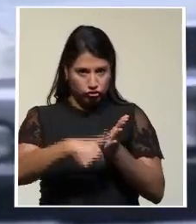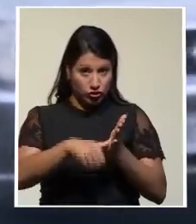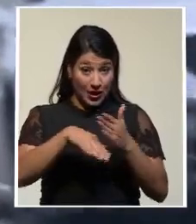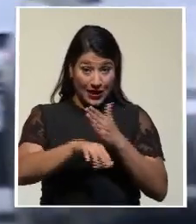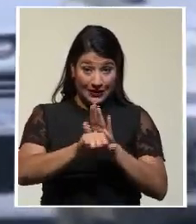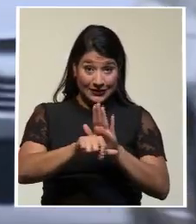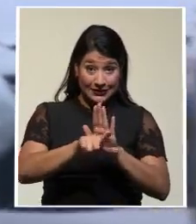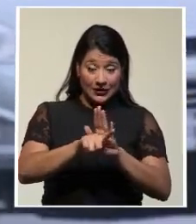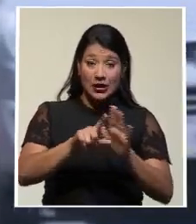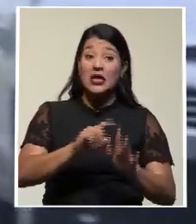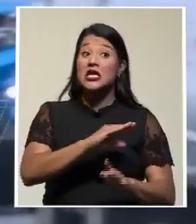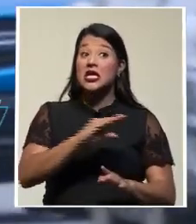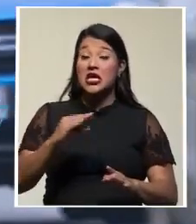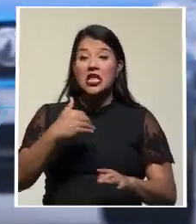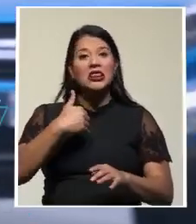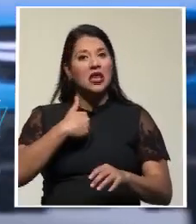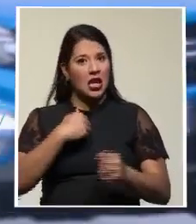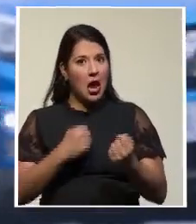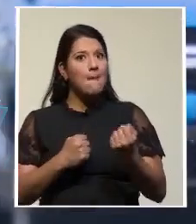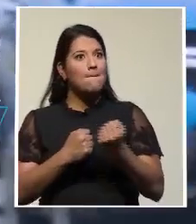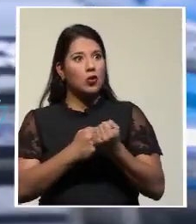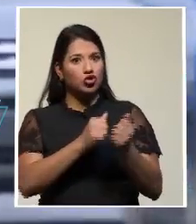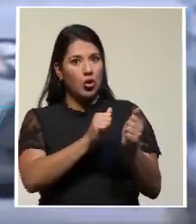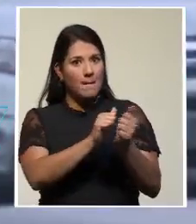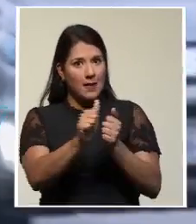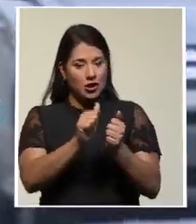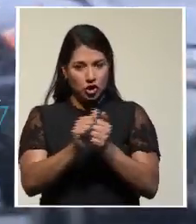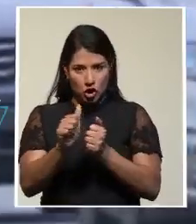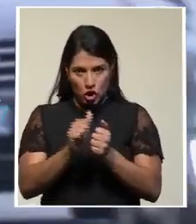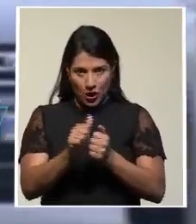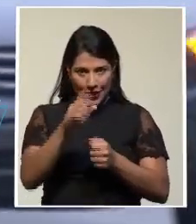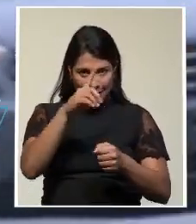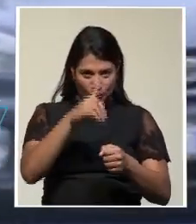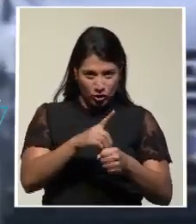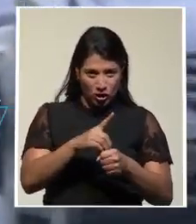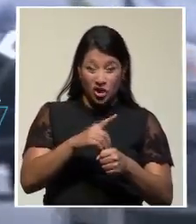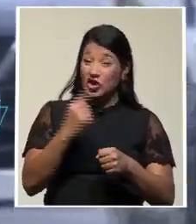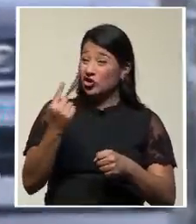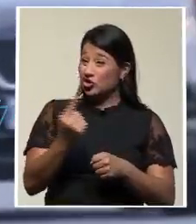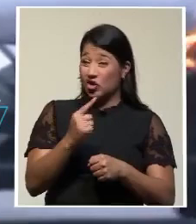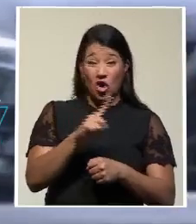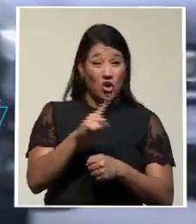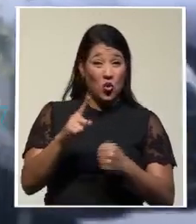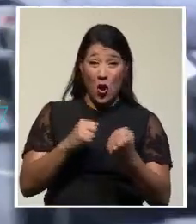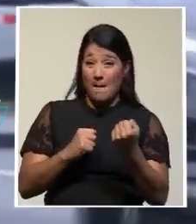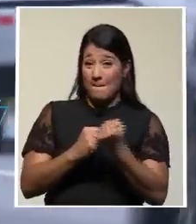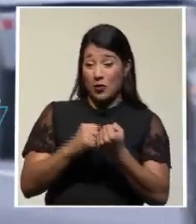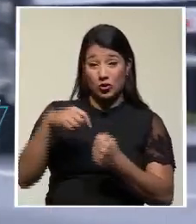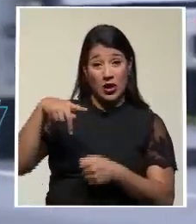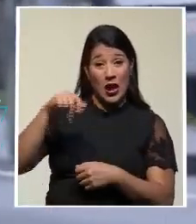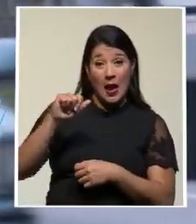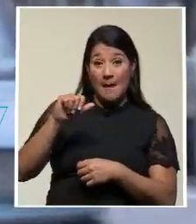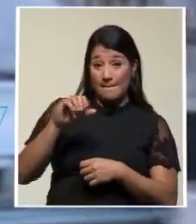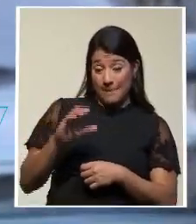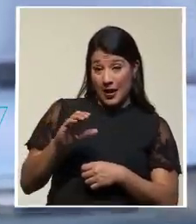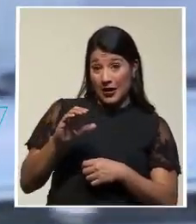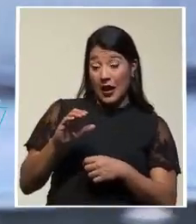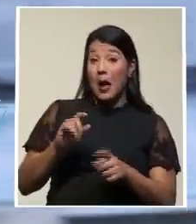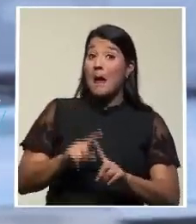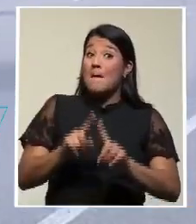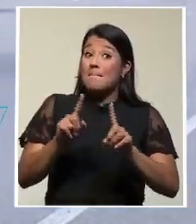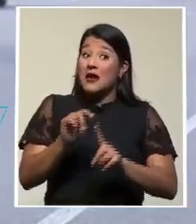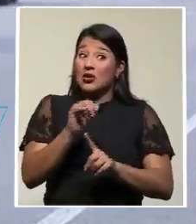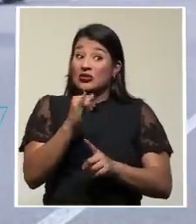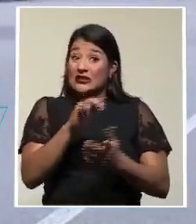el respaldo de la mayoría de fracciones legislativas, a excepción de la del Partido Acción Ciudadana. Esta misma iniciativa podría